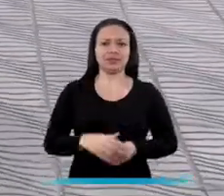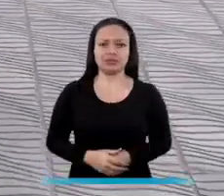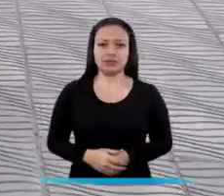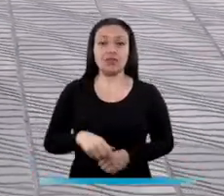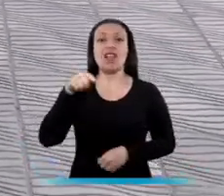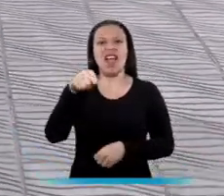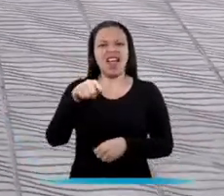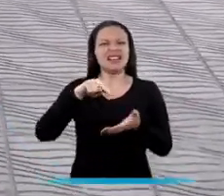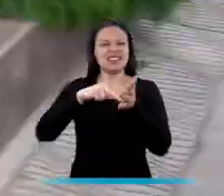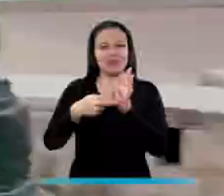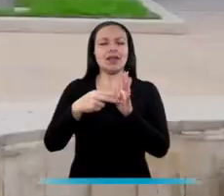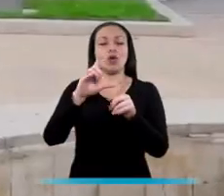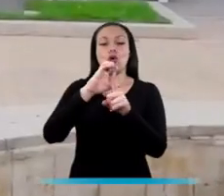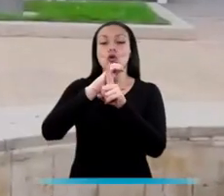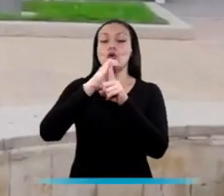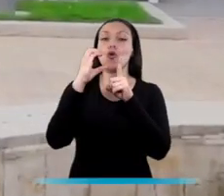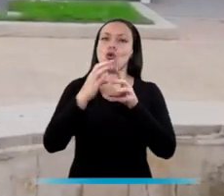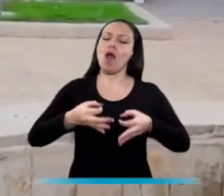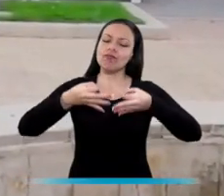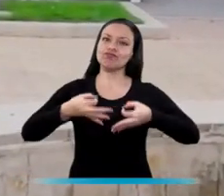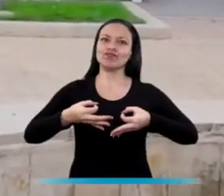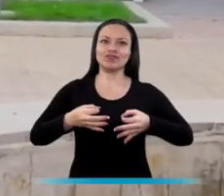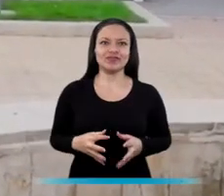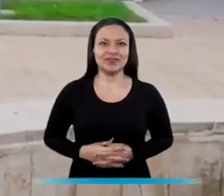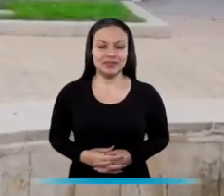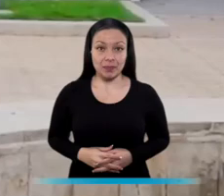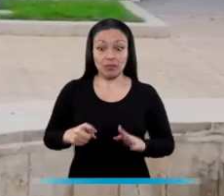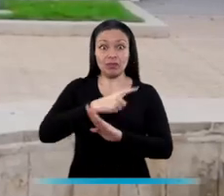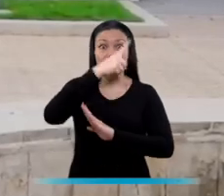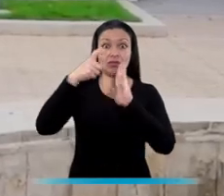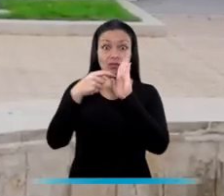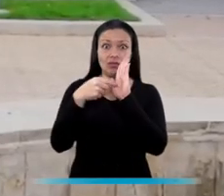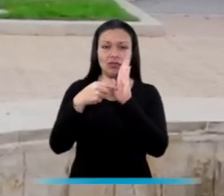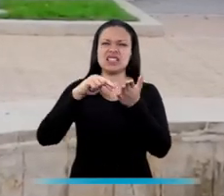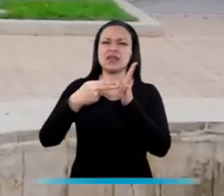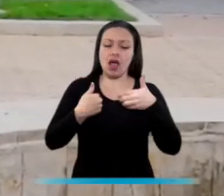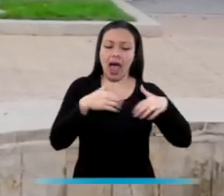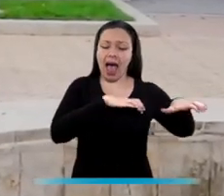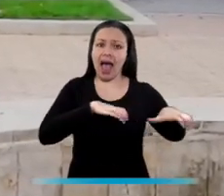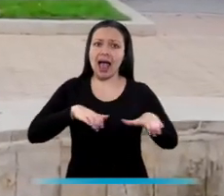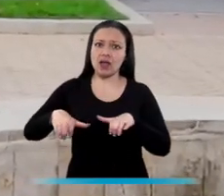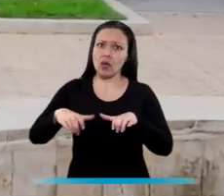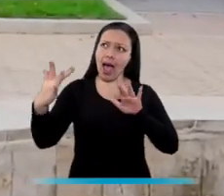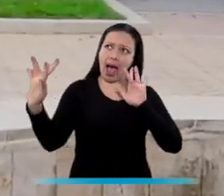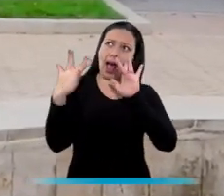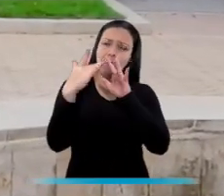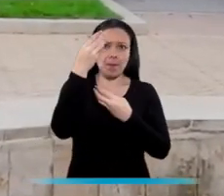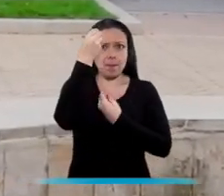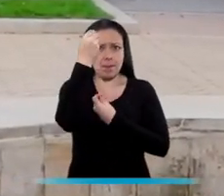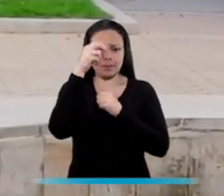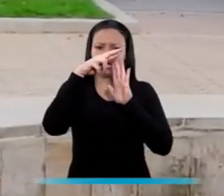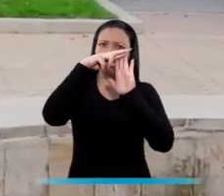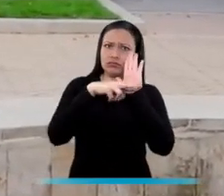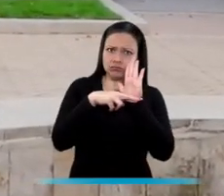la cultura de la legalidad. La integridad implica comportarnos conforme a los valores, las normas y las reglas